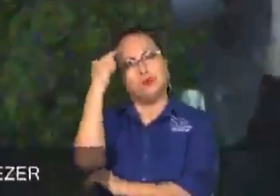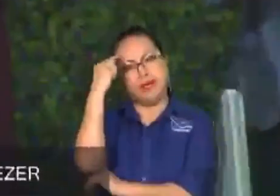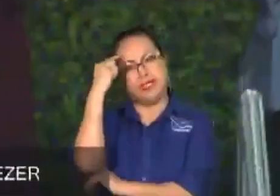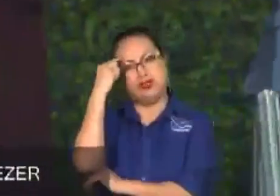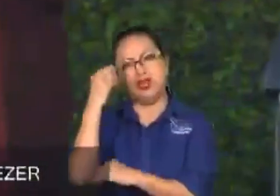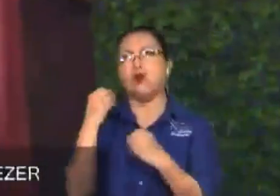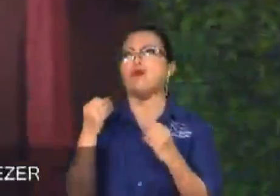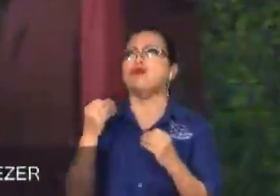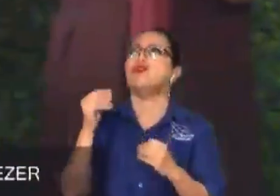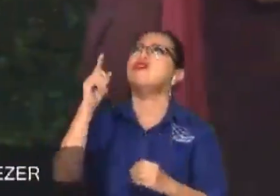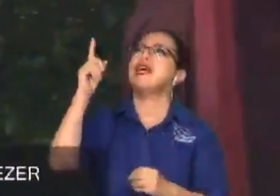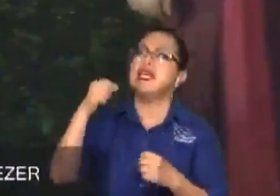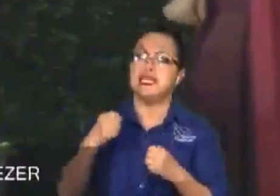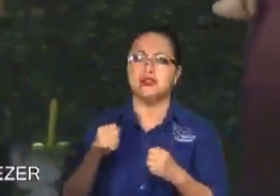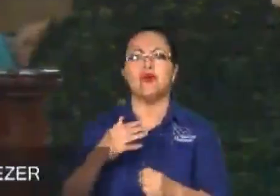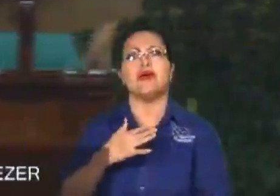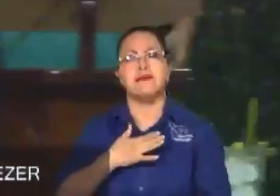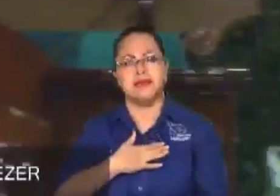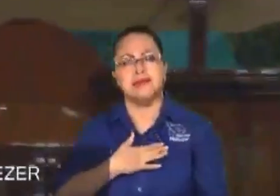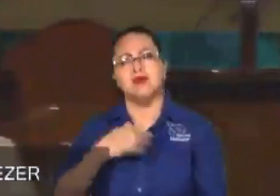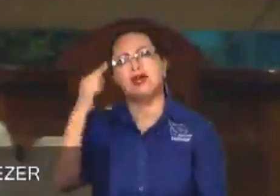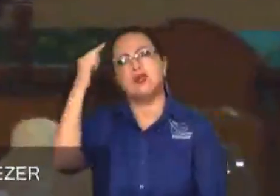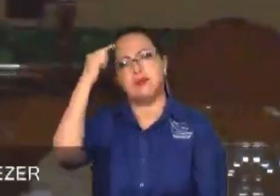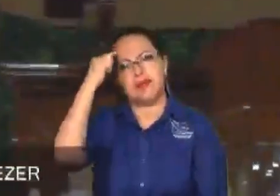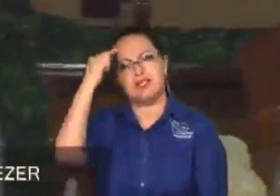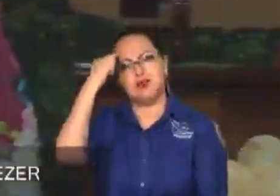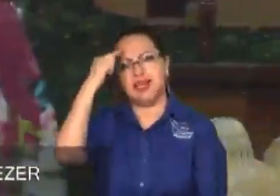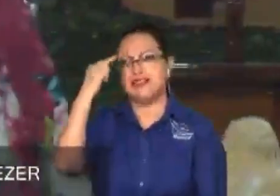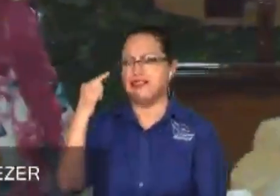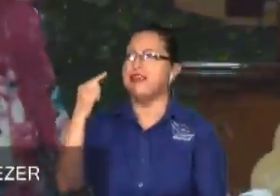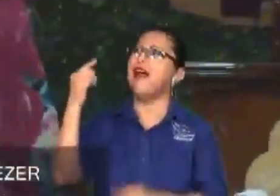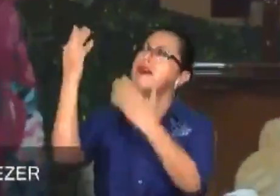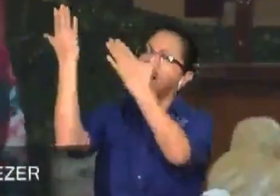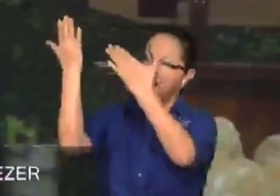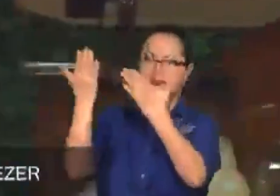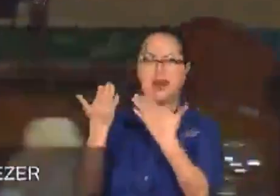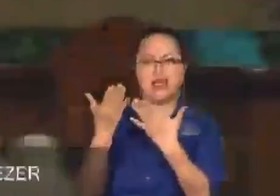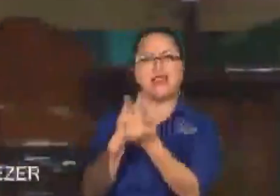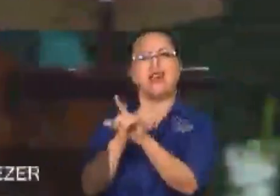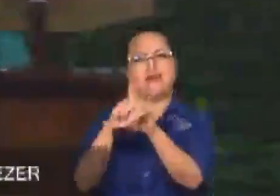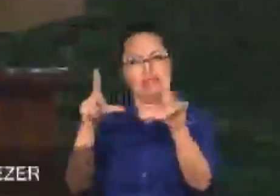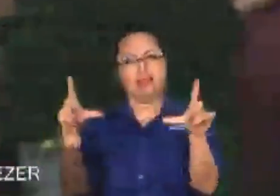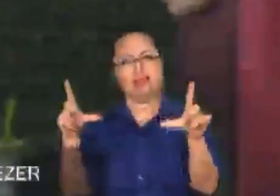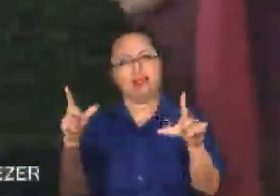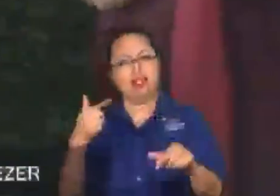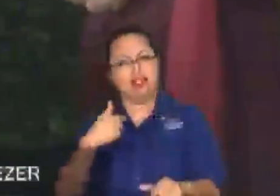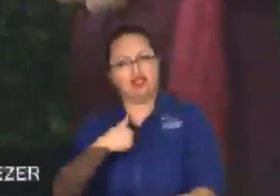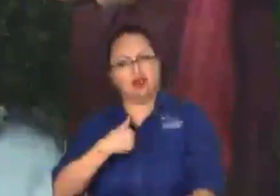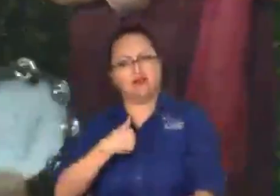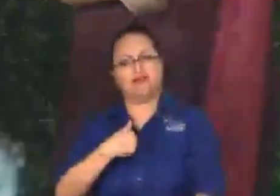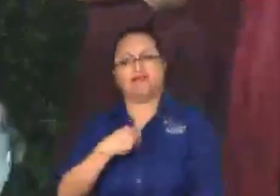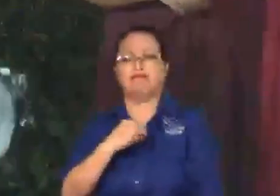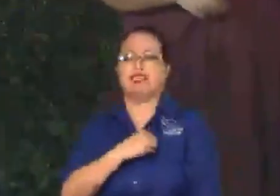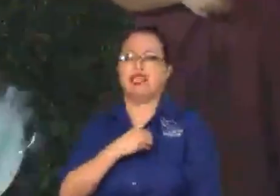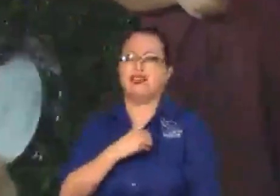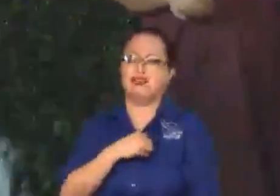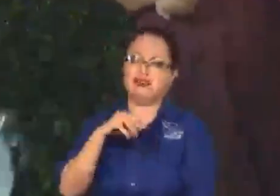Cuando pienso en lo mucho que hizo por mí, cuando pienso en el día que me libero, quiero